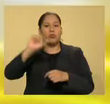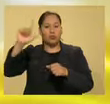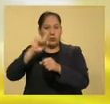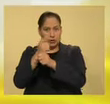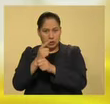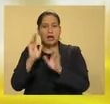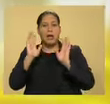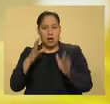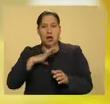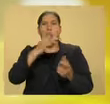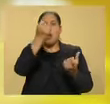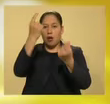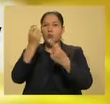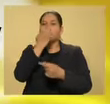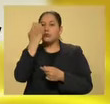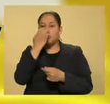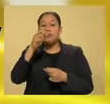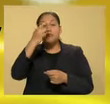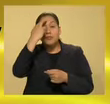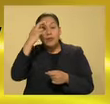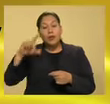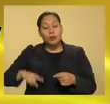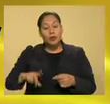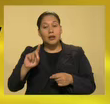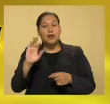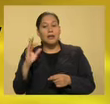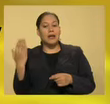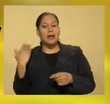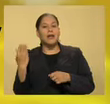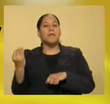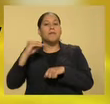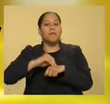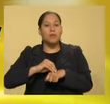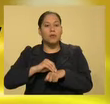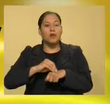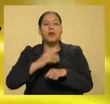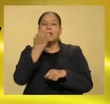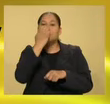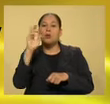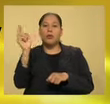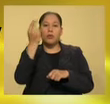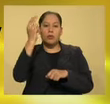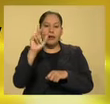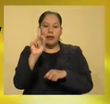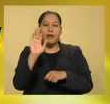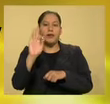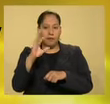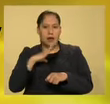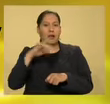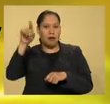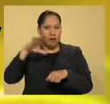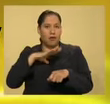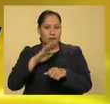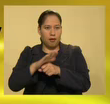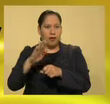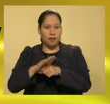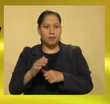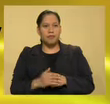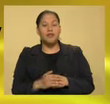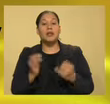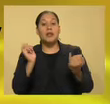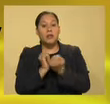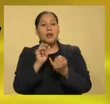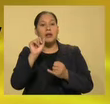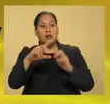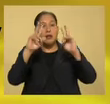gobierno del Distrito Federal, recordemos que hace poco implementó la Universidad del Distrito Federal. También nos